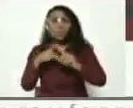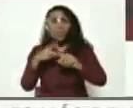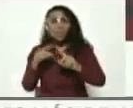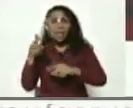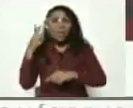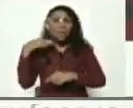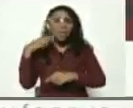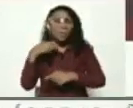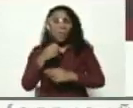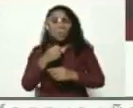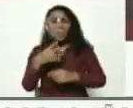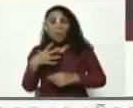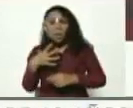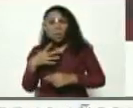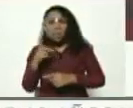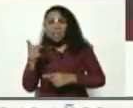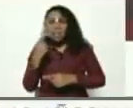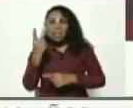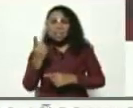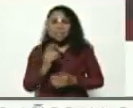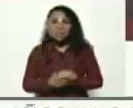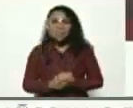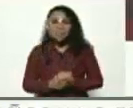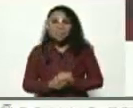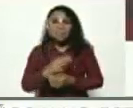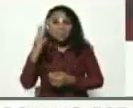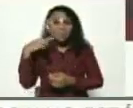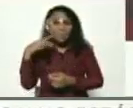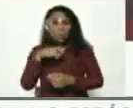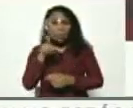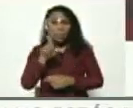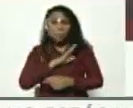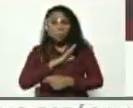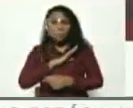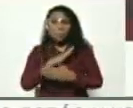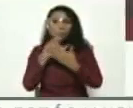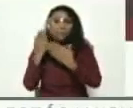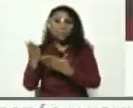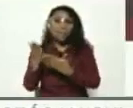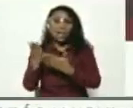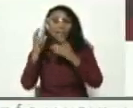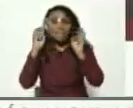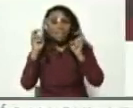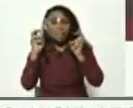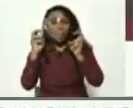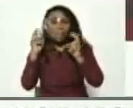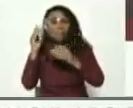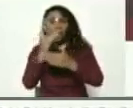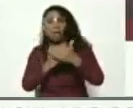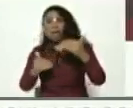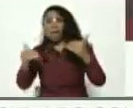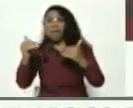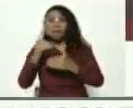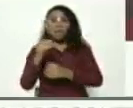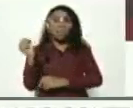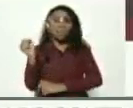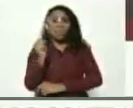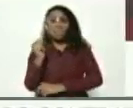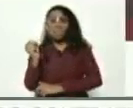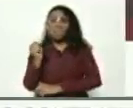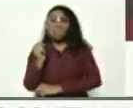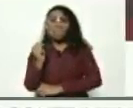con blancos, dicen, el mulatismo de suyo es un género de gente altivo, insolente y